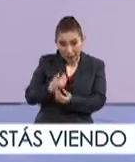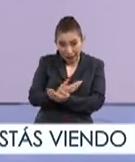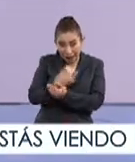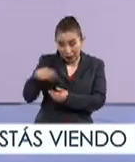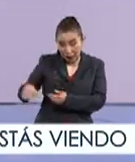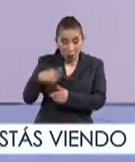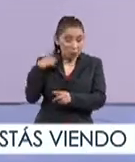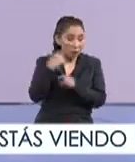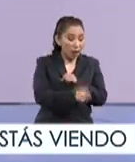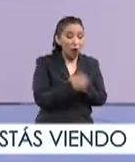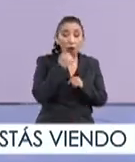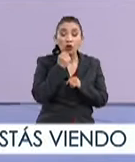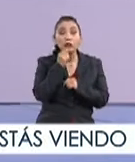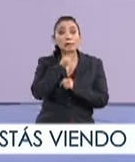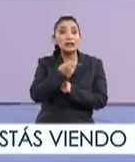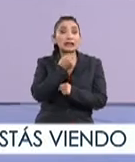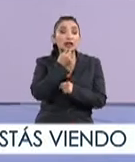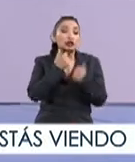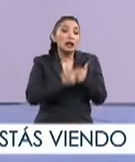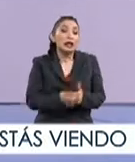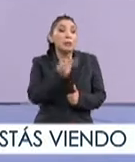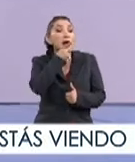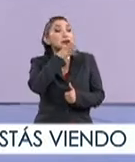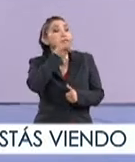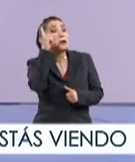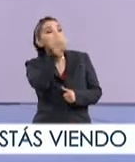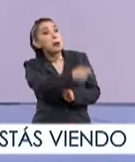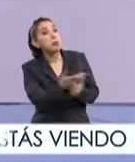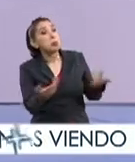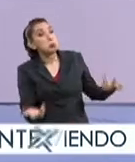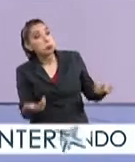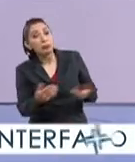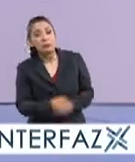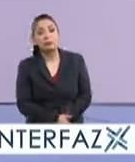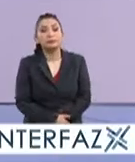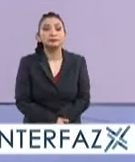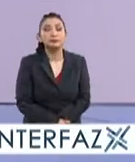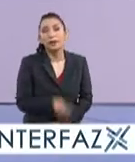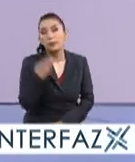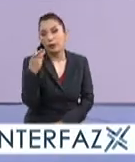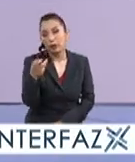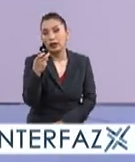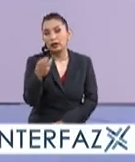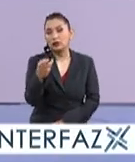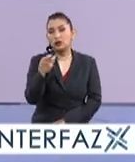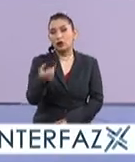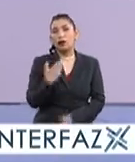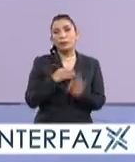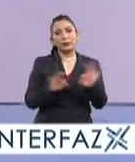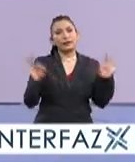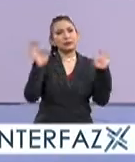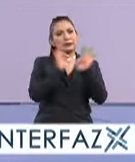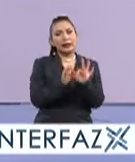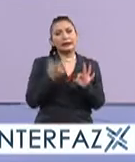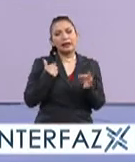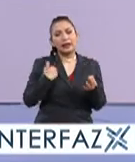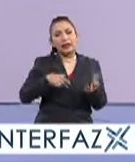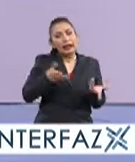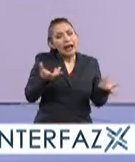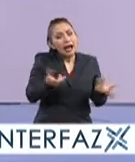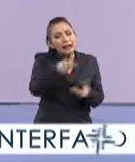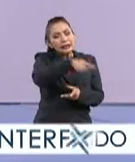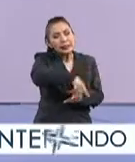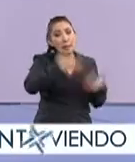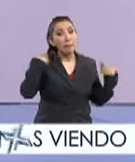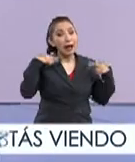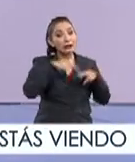niños y las niñas que se quedan solos como producto de la migración de los padres y madres. Por tales razones, es muy importante el rol que deben jugar